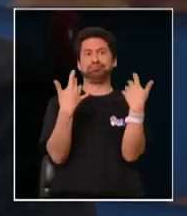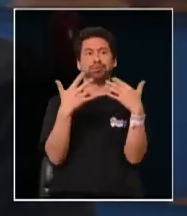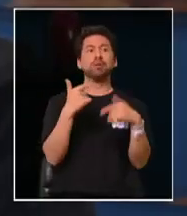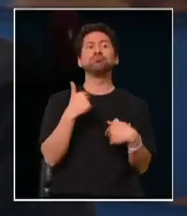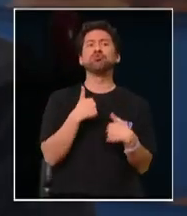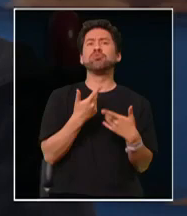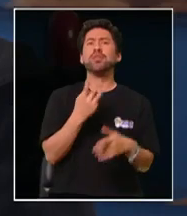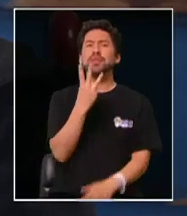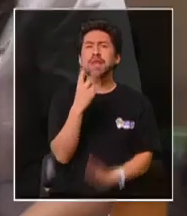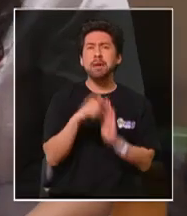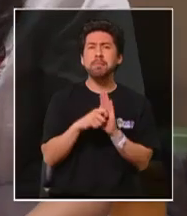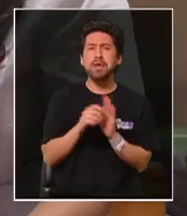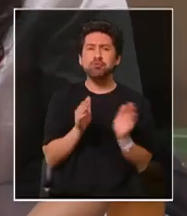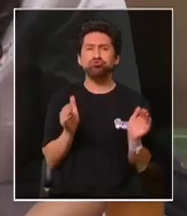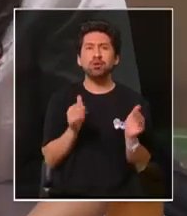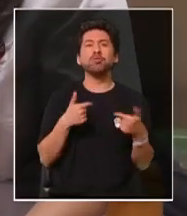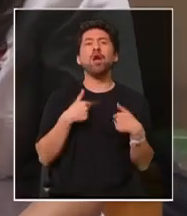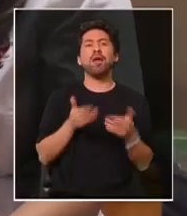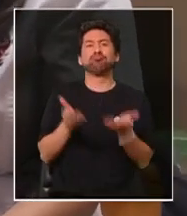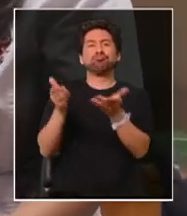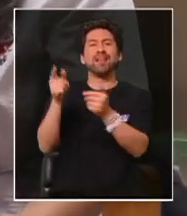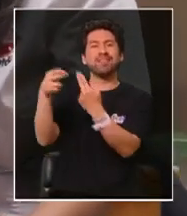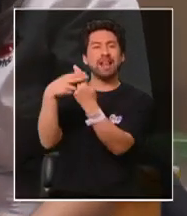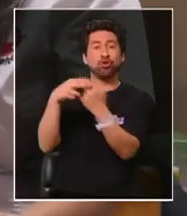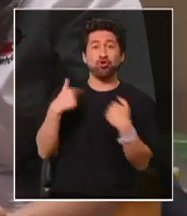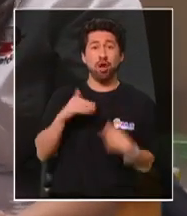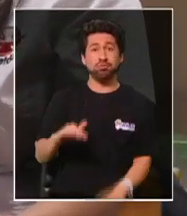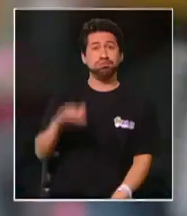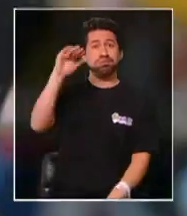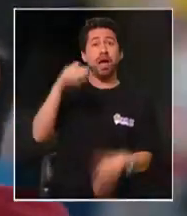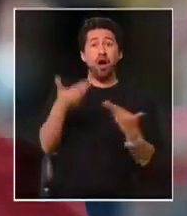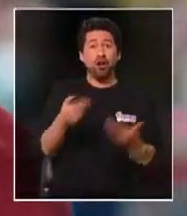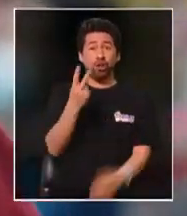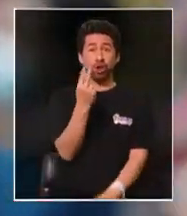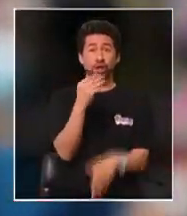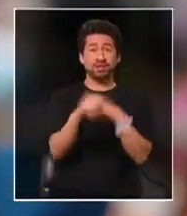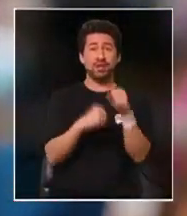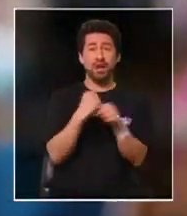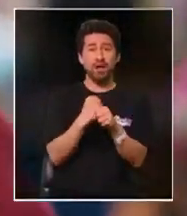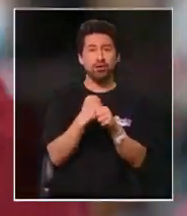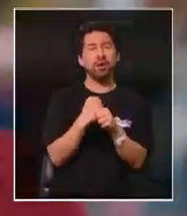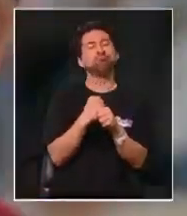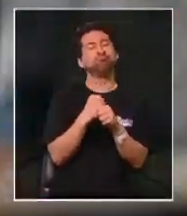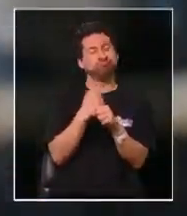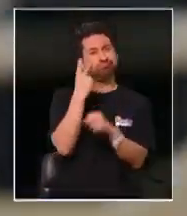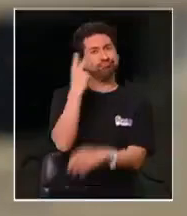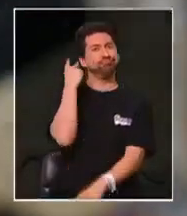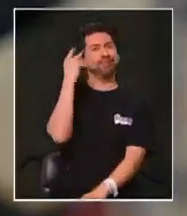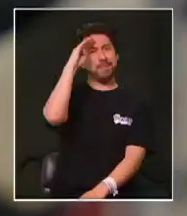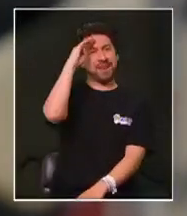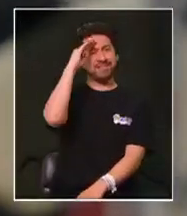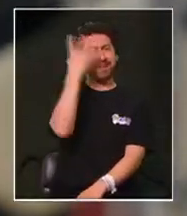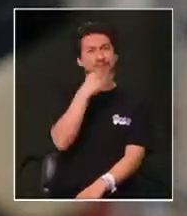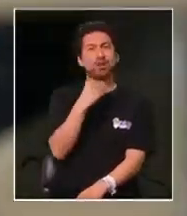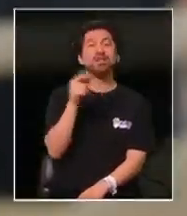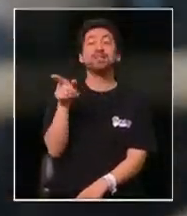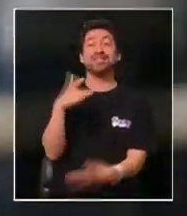los 3 meses y desde ahora que tengo 12 años ha sido una hermosa experiencia. Hacimos